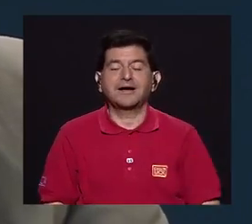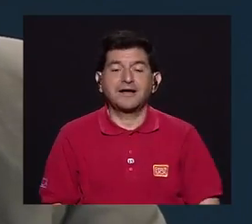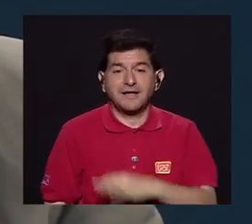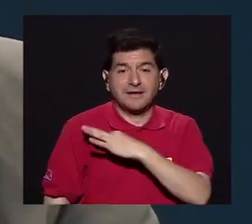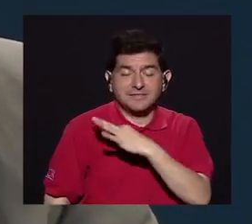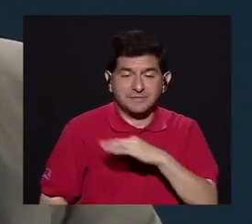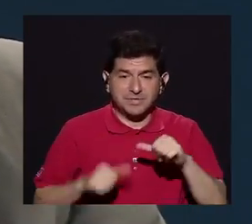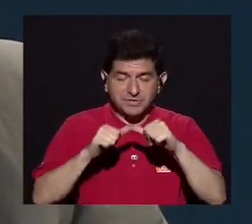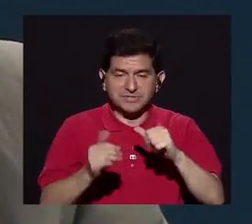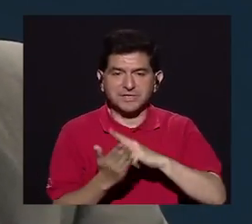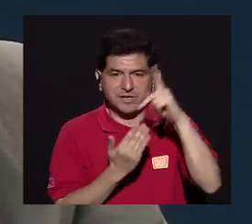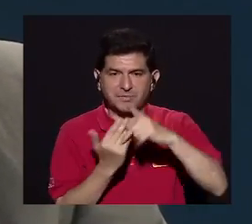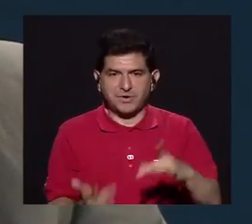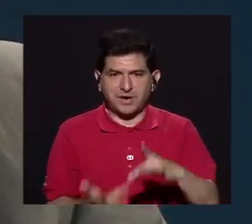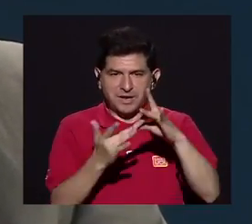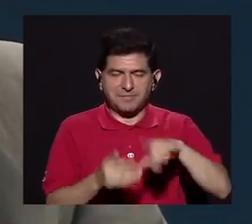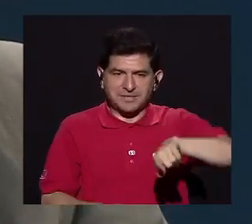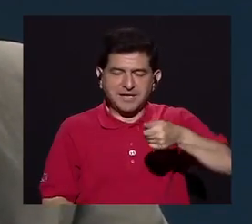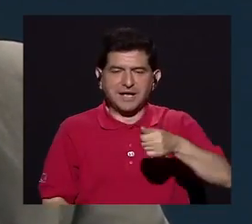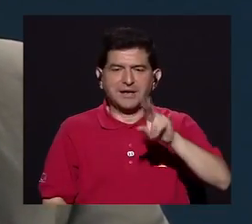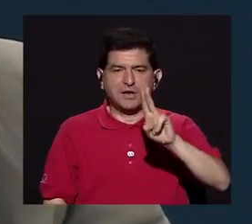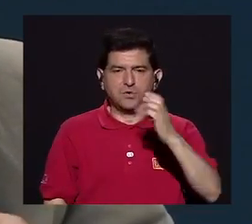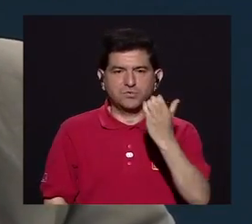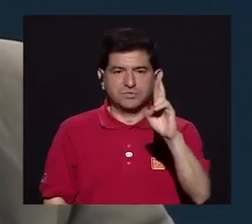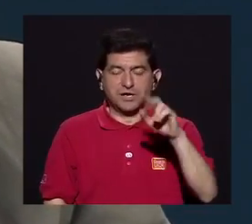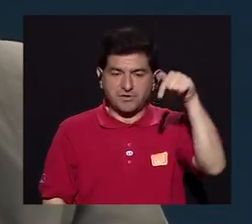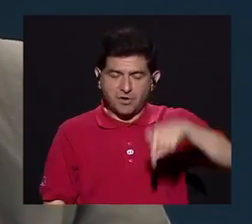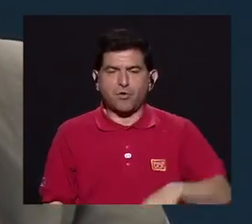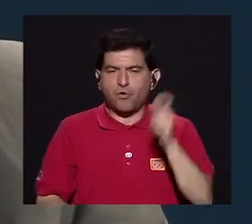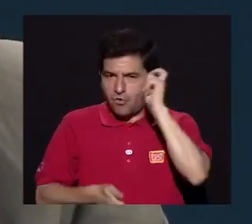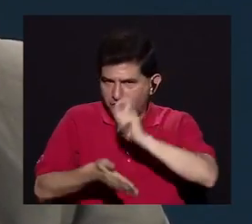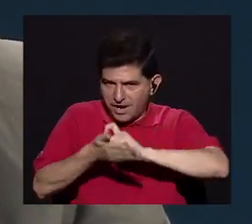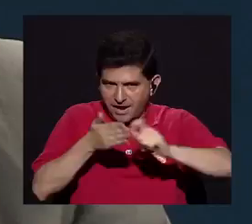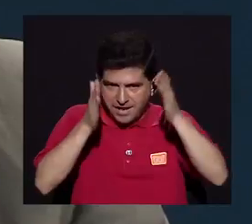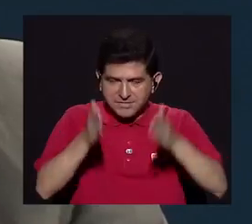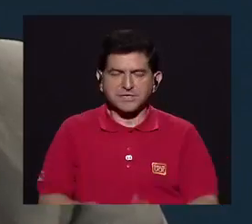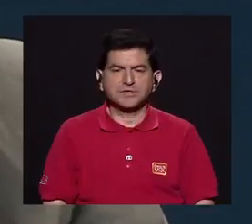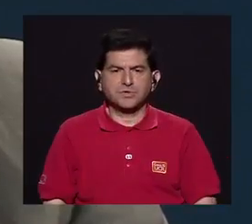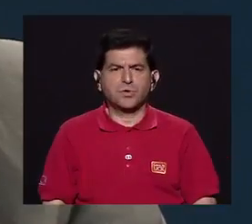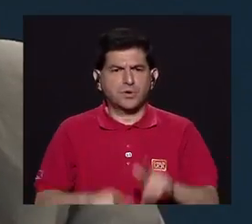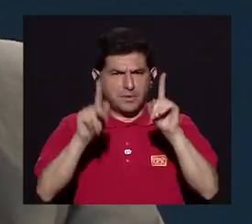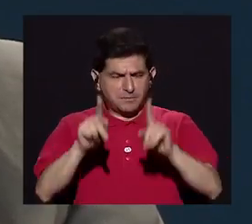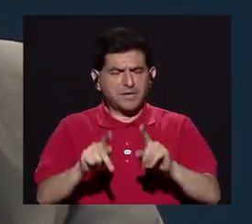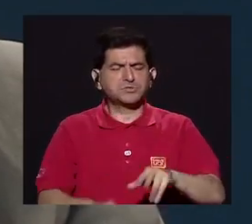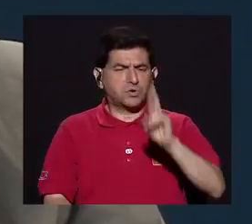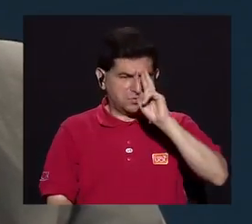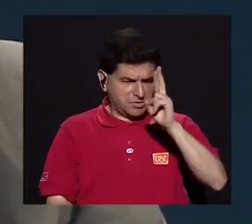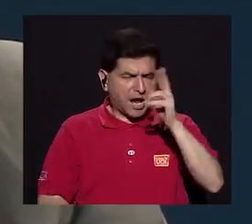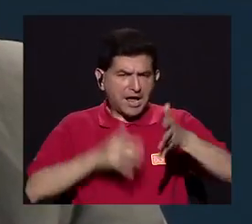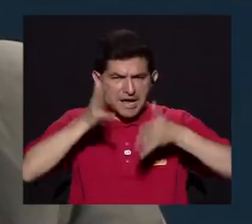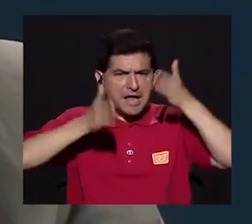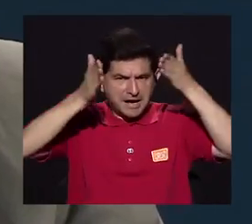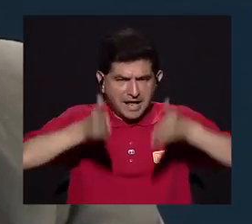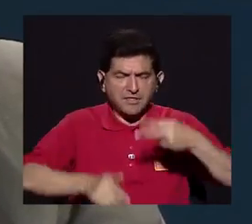a seguir los especiales de Canal Universidad de Costa Rica. Hoy le trajimos a un escritor y a un reconocido,